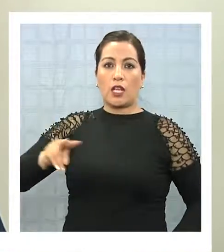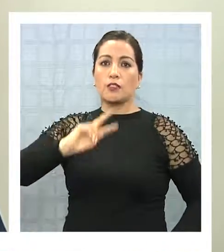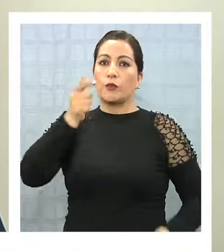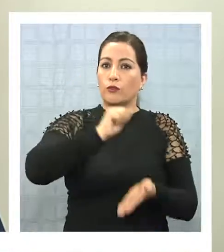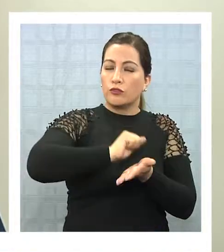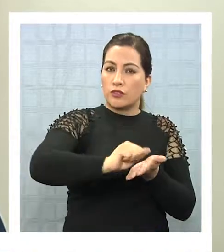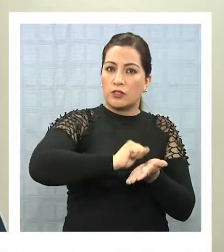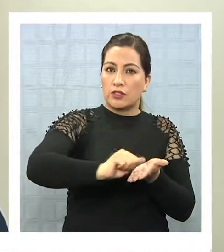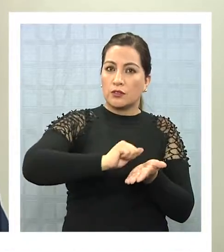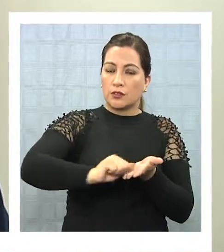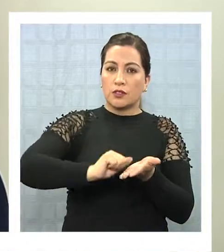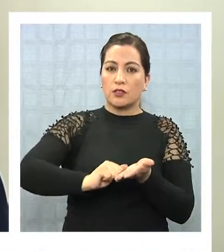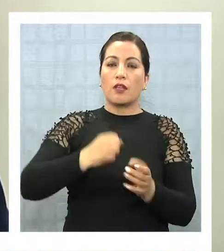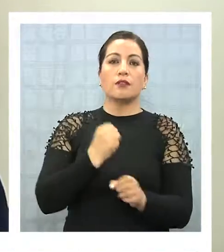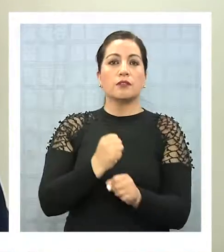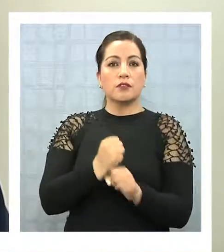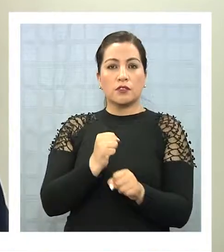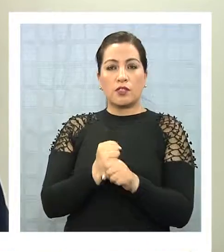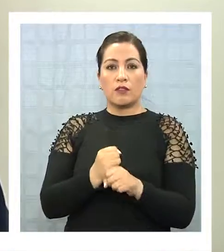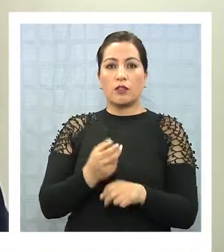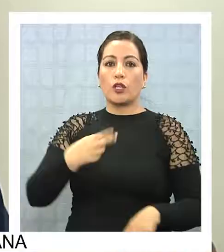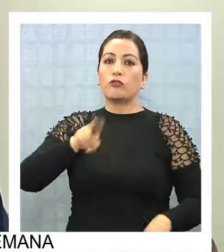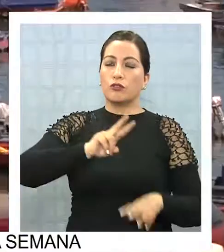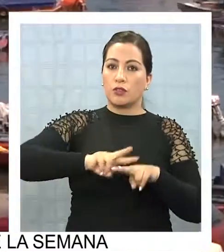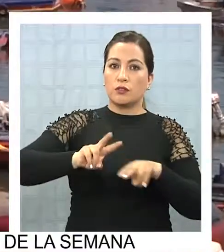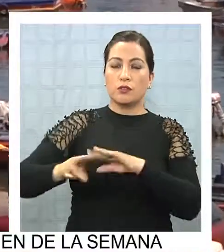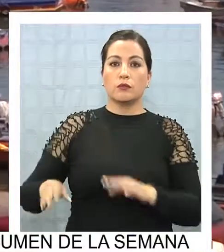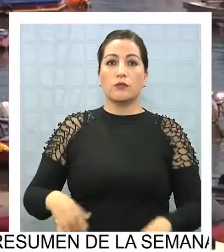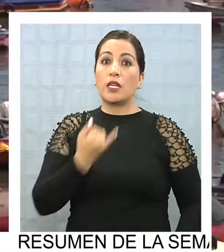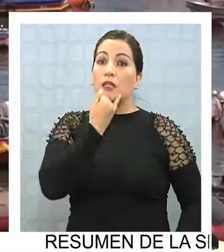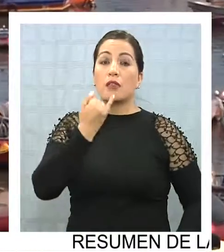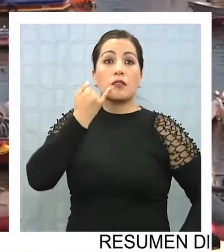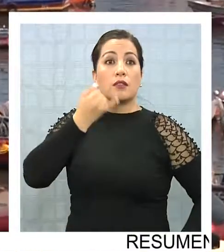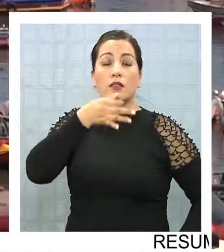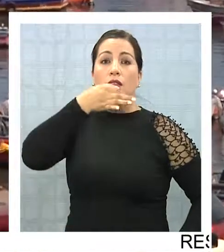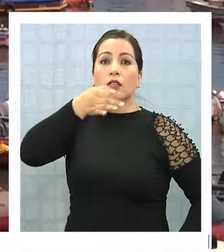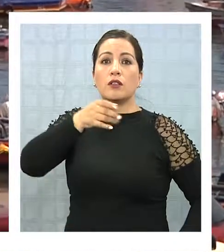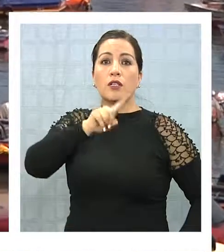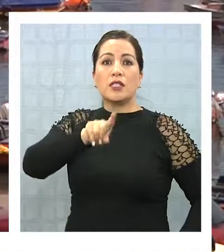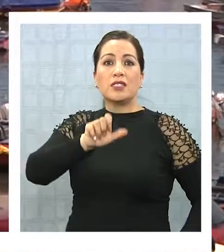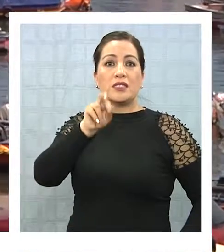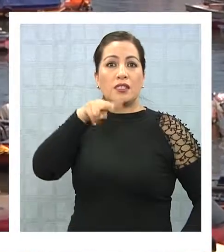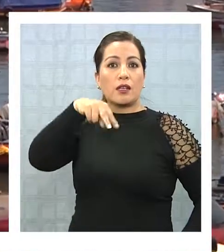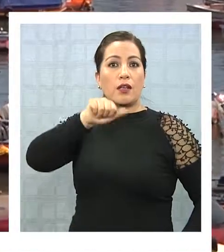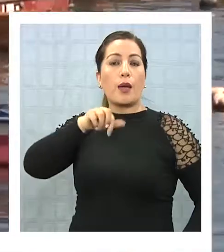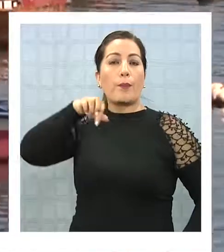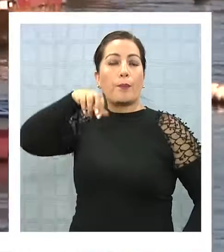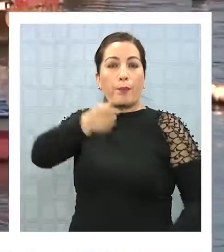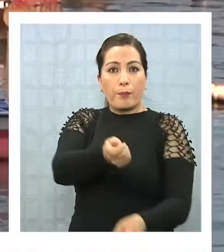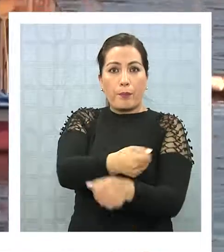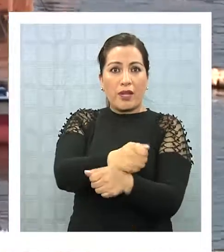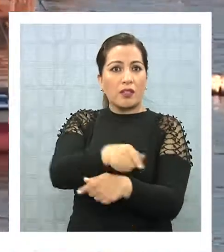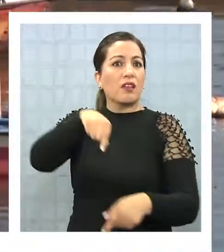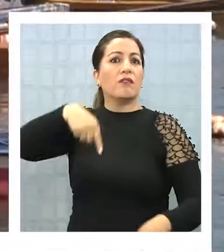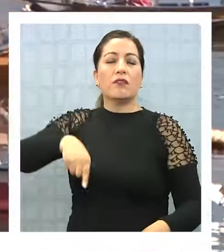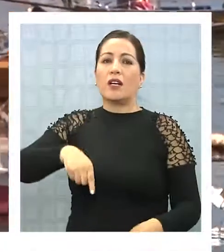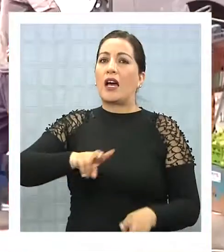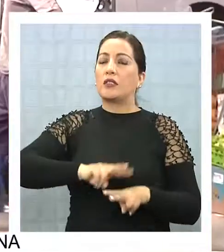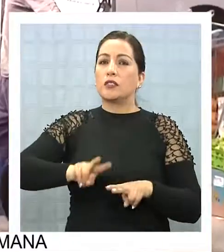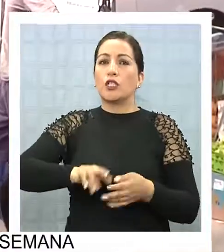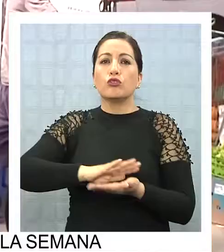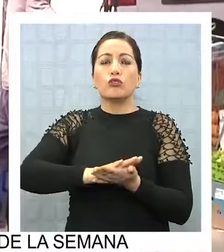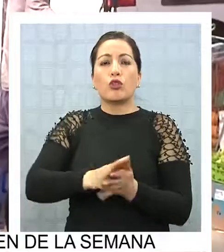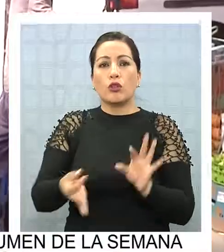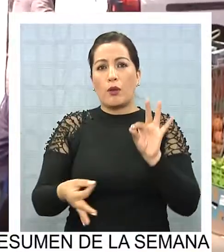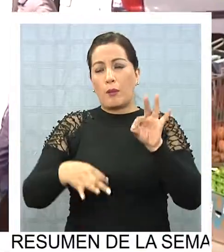hoy día al subsecretario el trabajo que realizamos. Agrega la autoridad que Serna Pesca Regional preparará toda la documentación